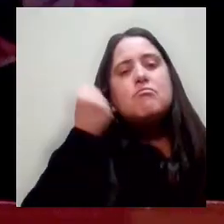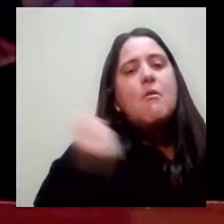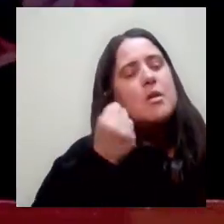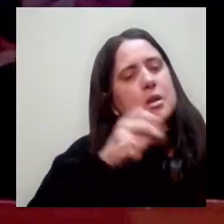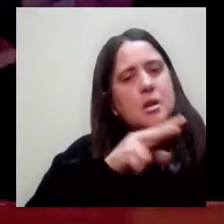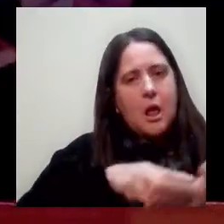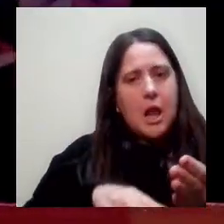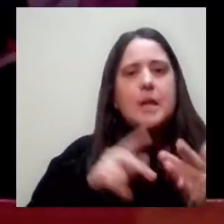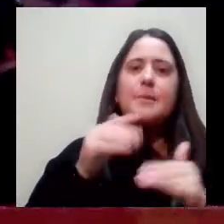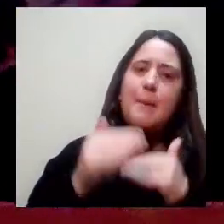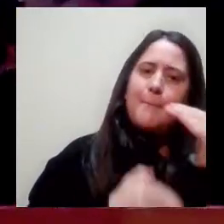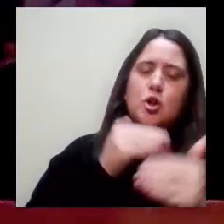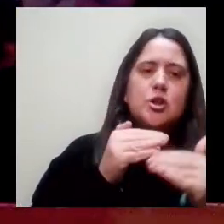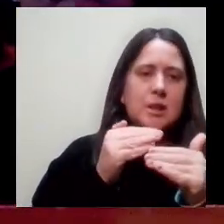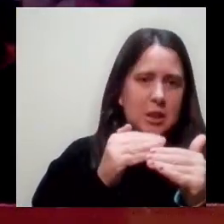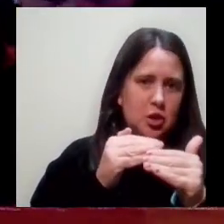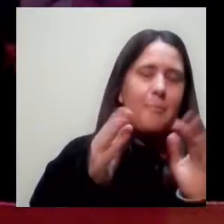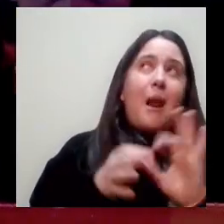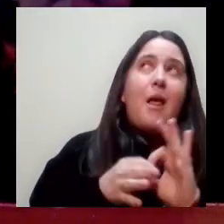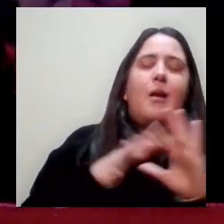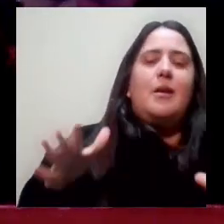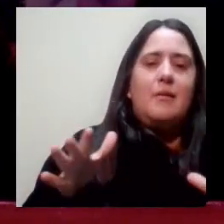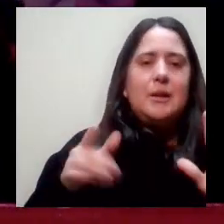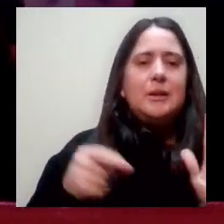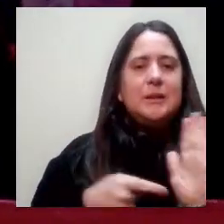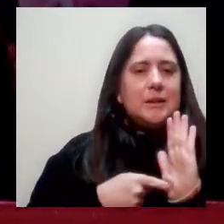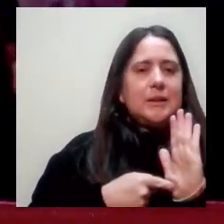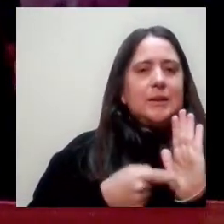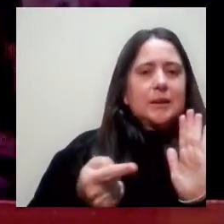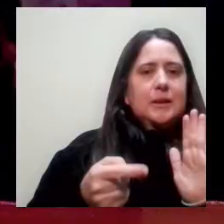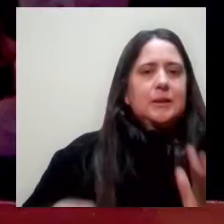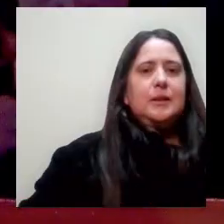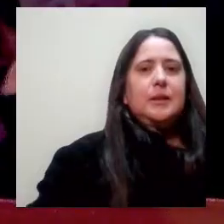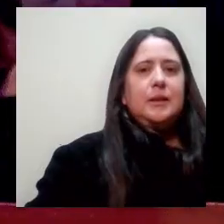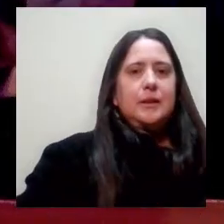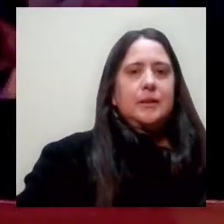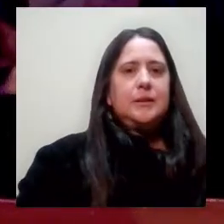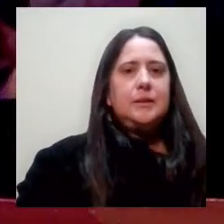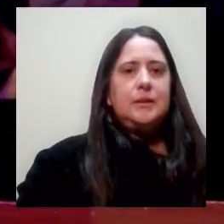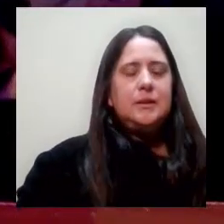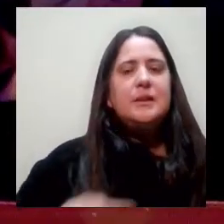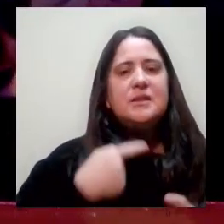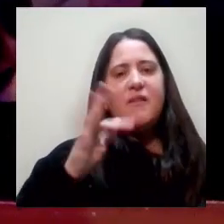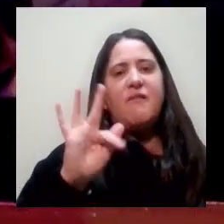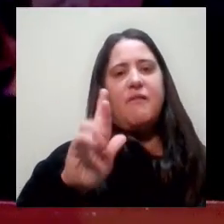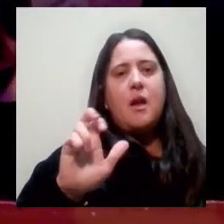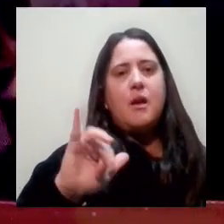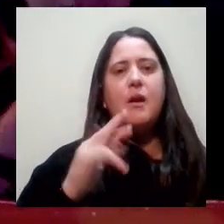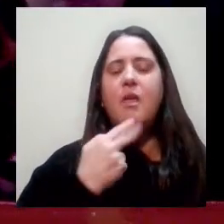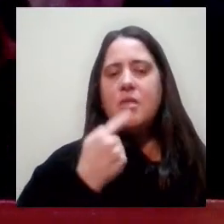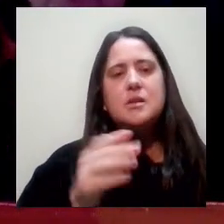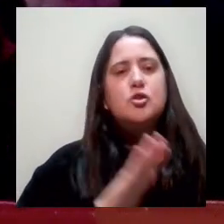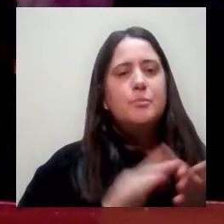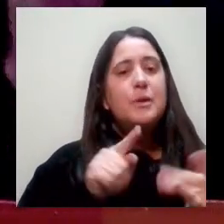proceso de liberación, en donde Freire hace referencia a lo siguiente: para mí